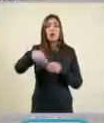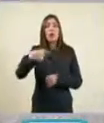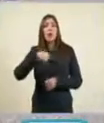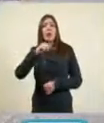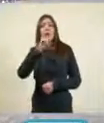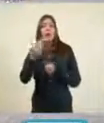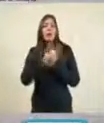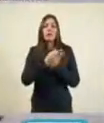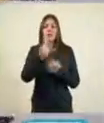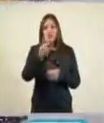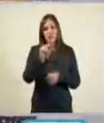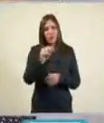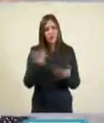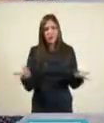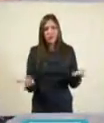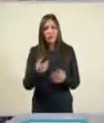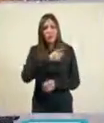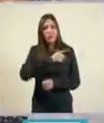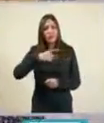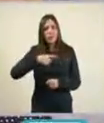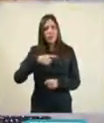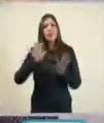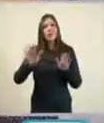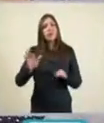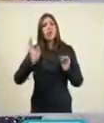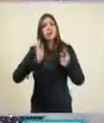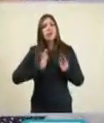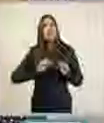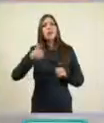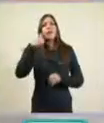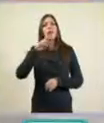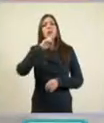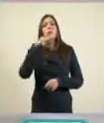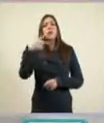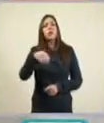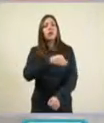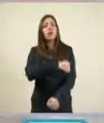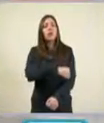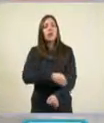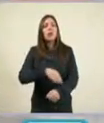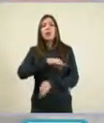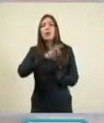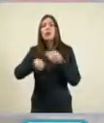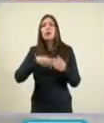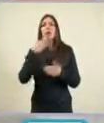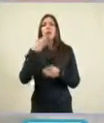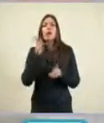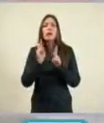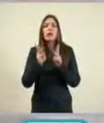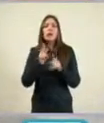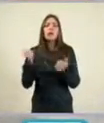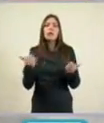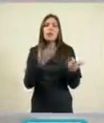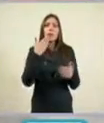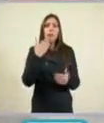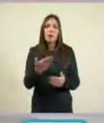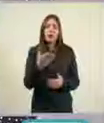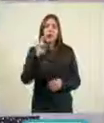te malo. conviene hacerlo, porque gracias a eso va a haber un ambiente mucho más agradable donde estás, ¿no? Hay que hacerlo. De verdad, Ay, hay que Karen, hacerlo pues desde qué casa.